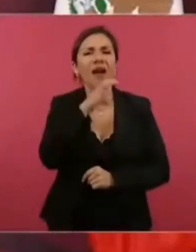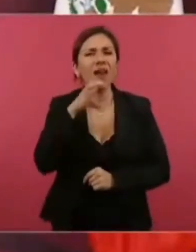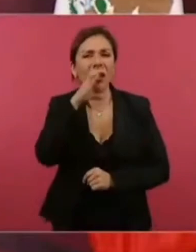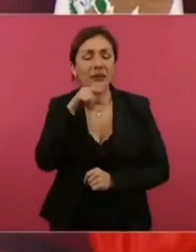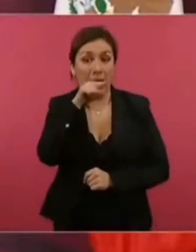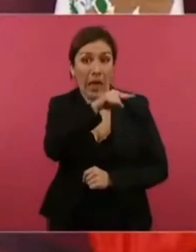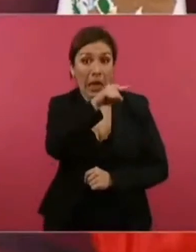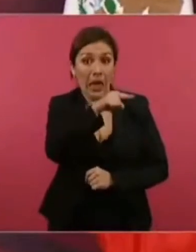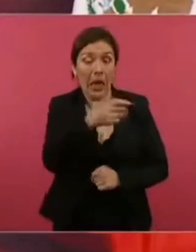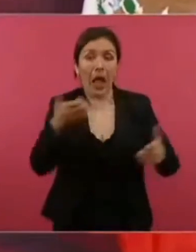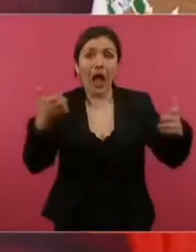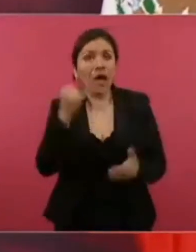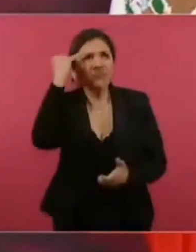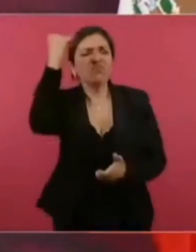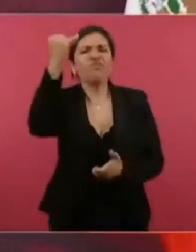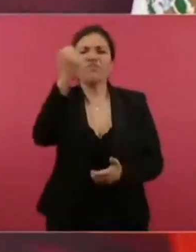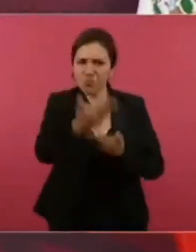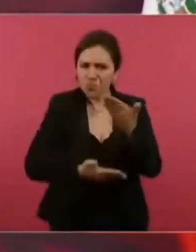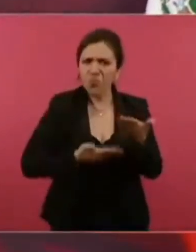que propuso